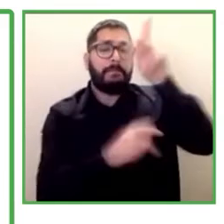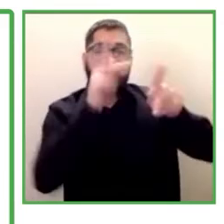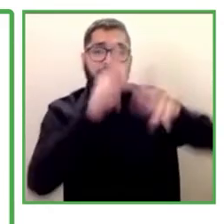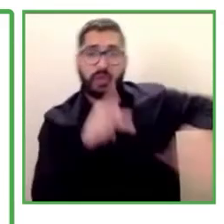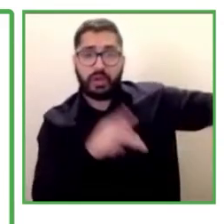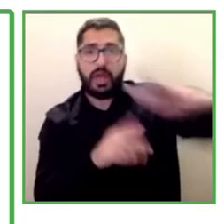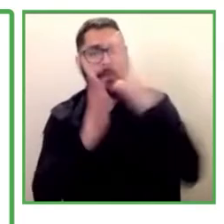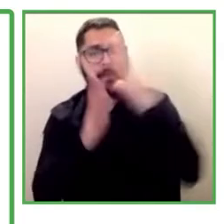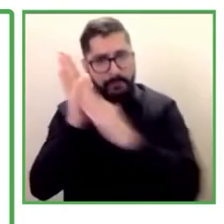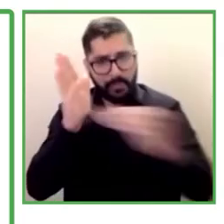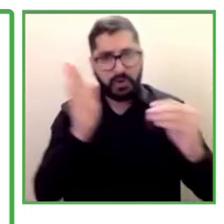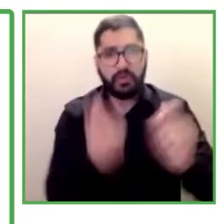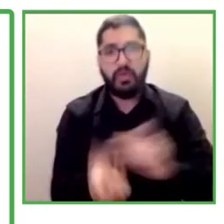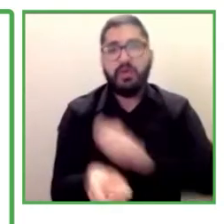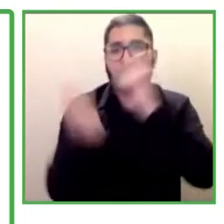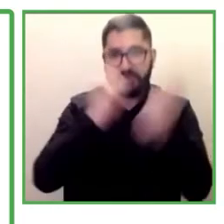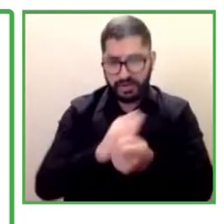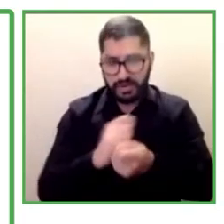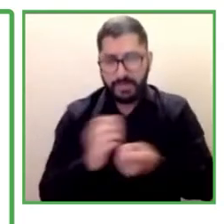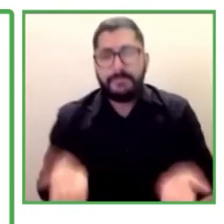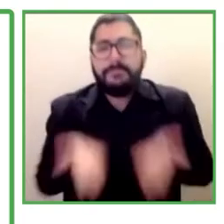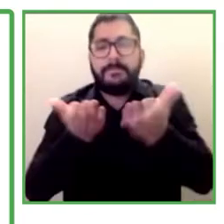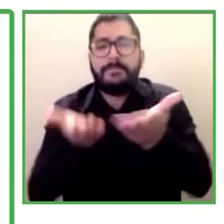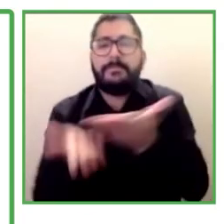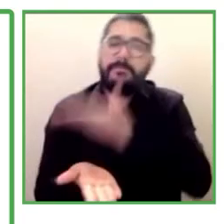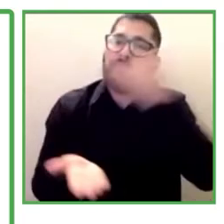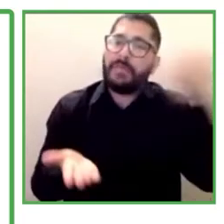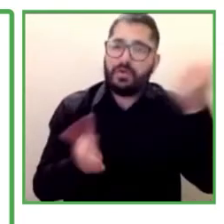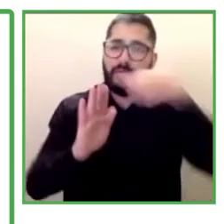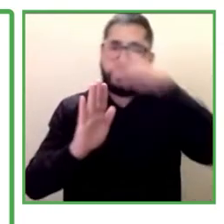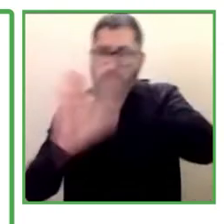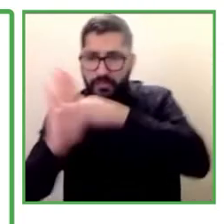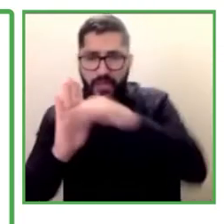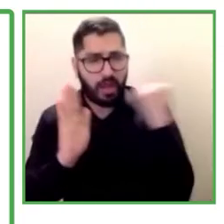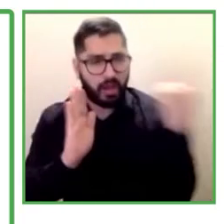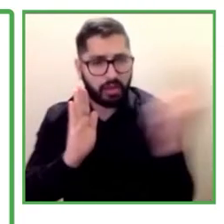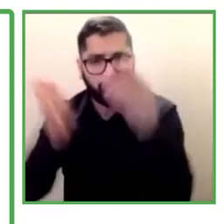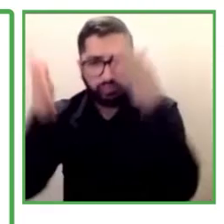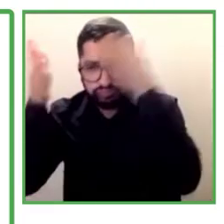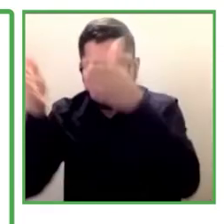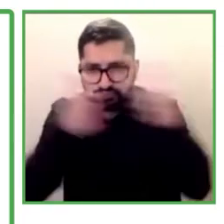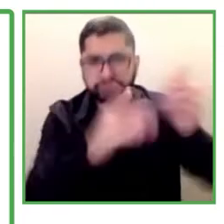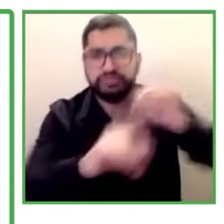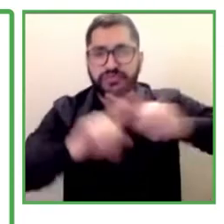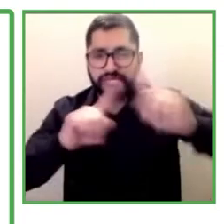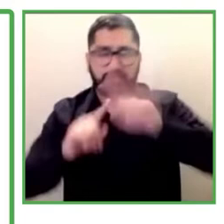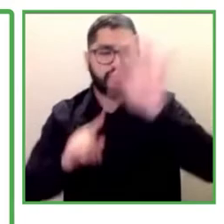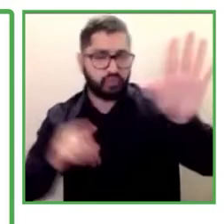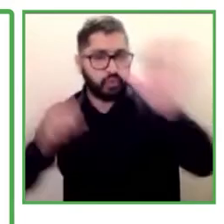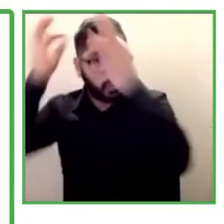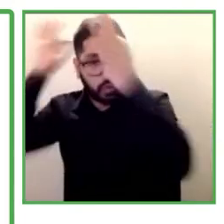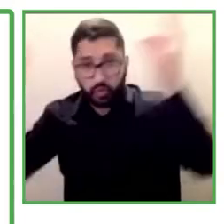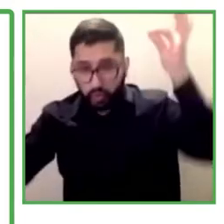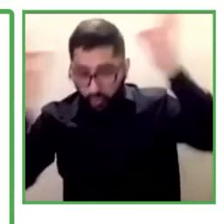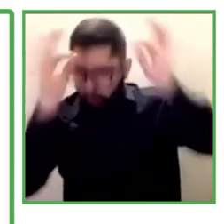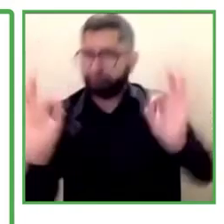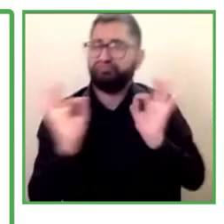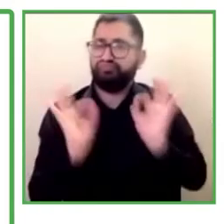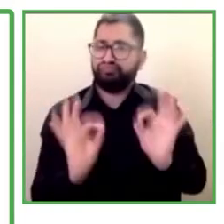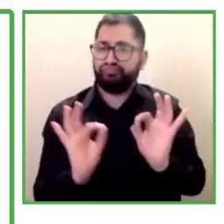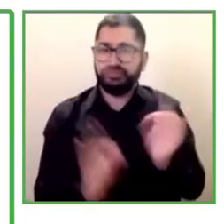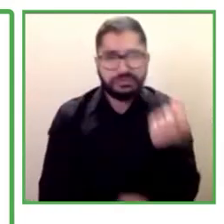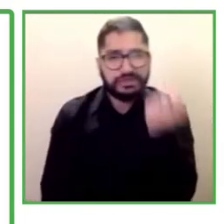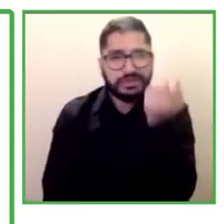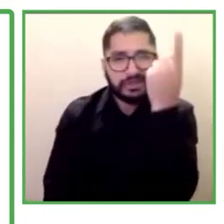que brinda pautas para que cada uno de estos actores entiendan y optimicen su rol, teniendo en cuenta un enfoque de derechos que se alinea con